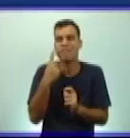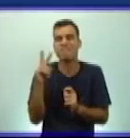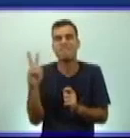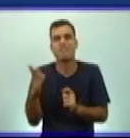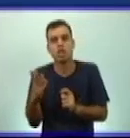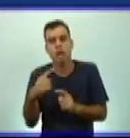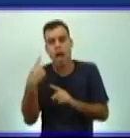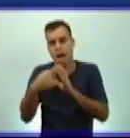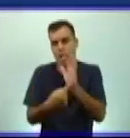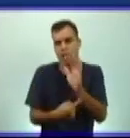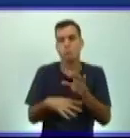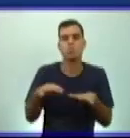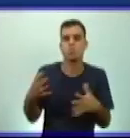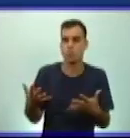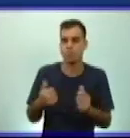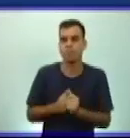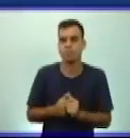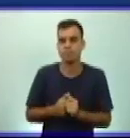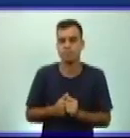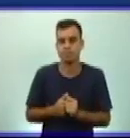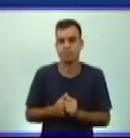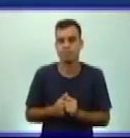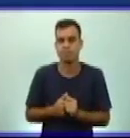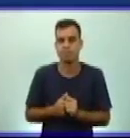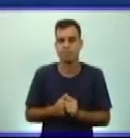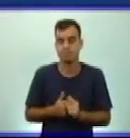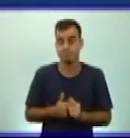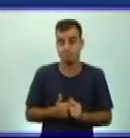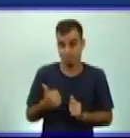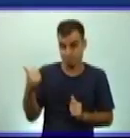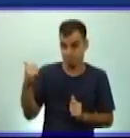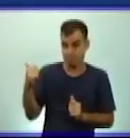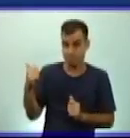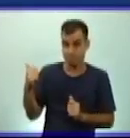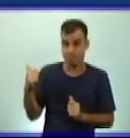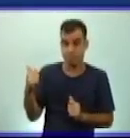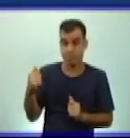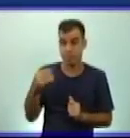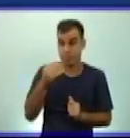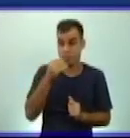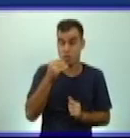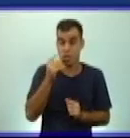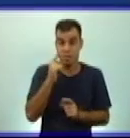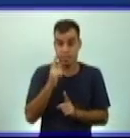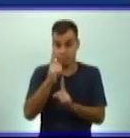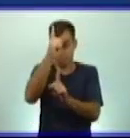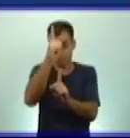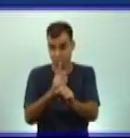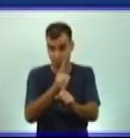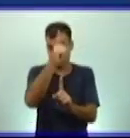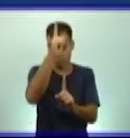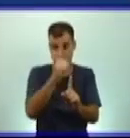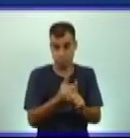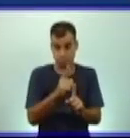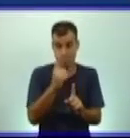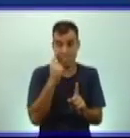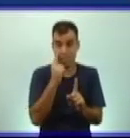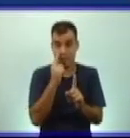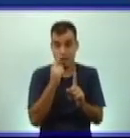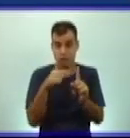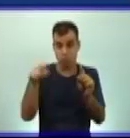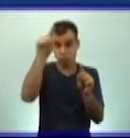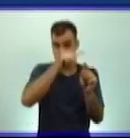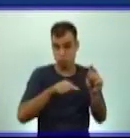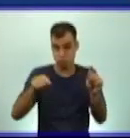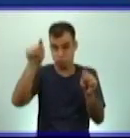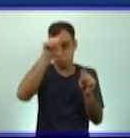características. Pero bueno, es válido mencionar que para representar a la velocidad angular que está en la dirección del eje de rotación de este sistema, ahora aquí mostrado en